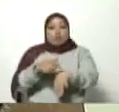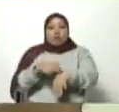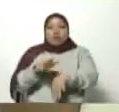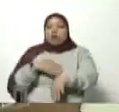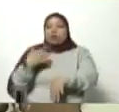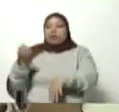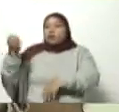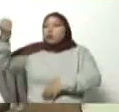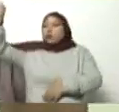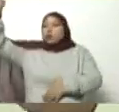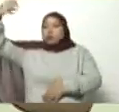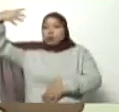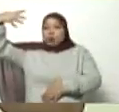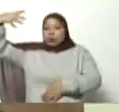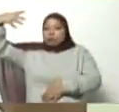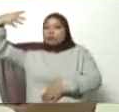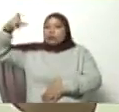Sol,